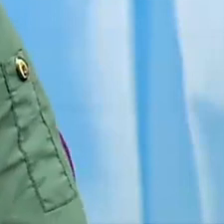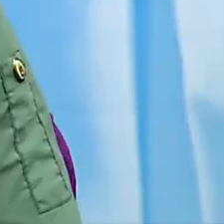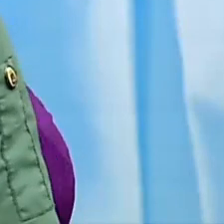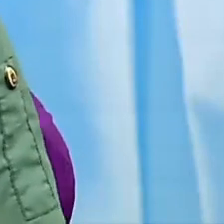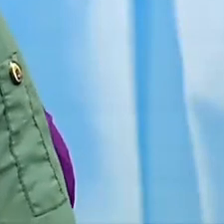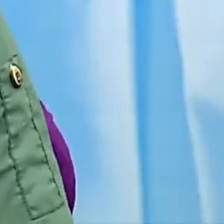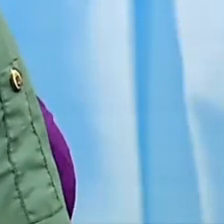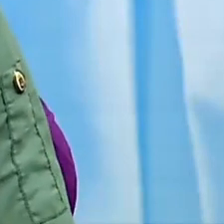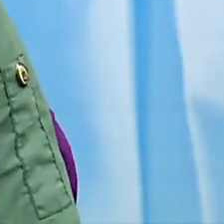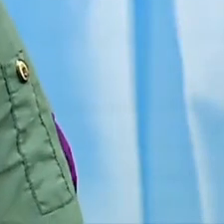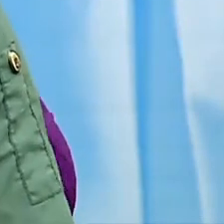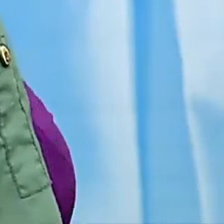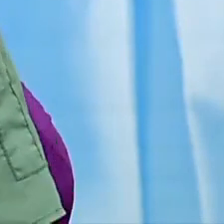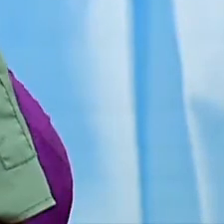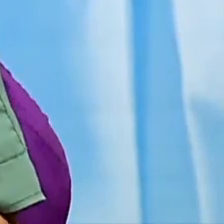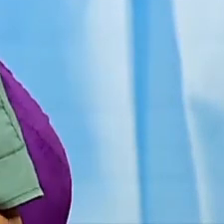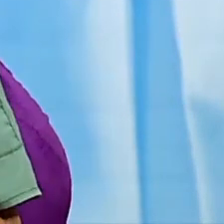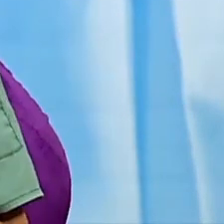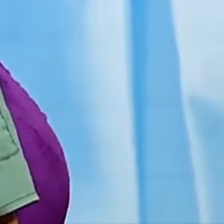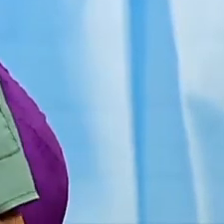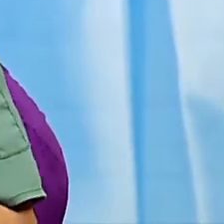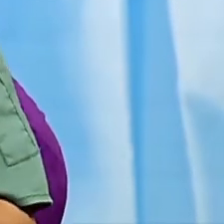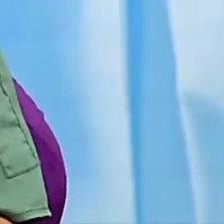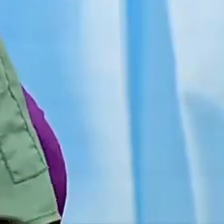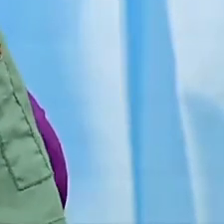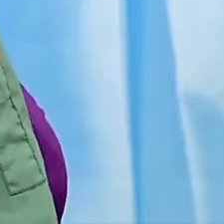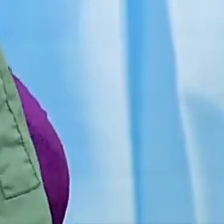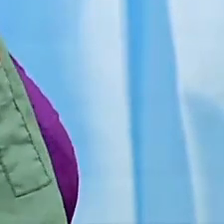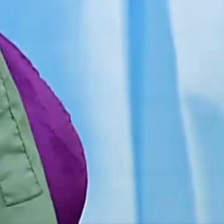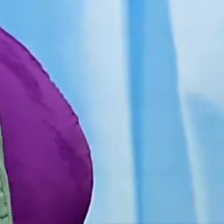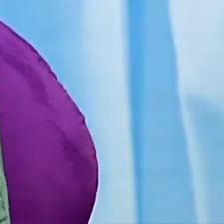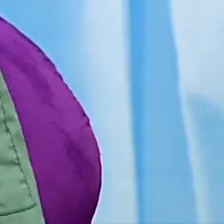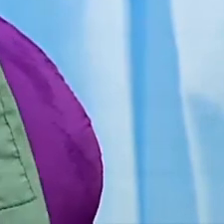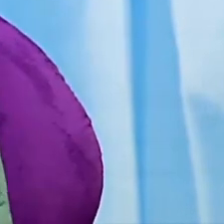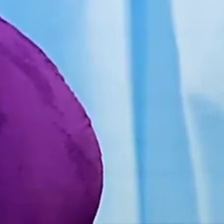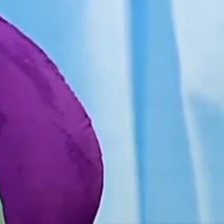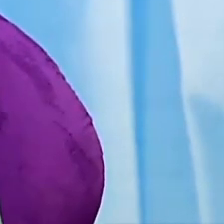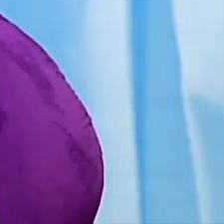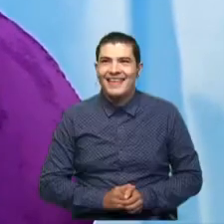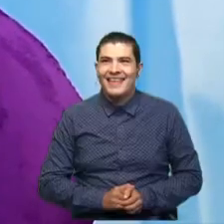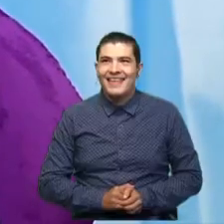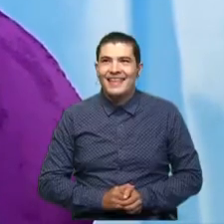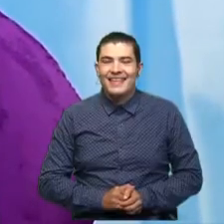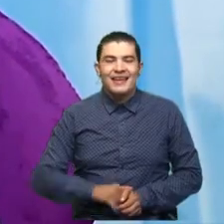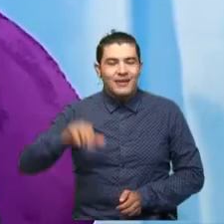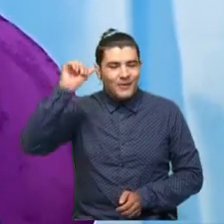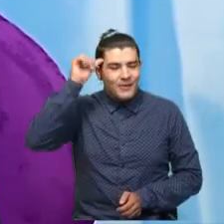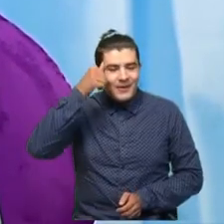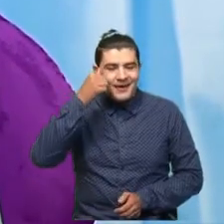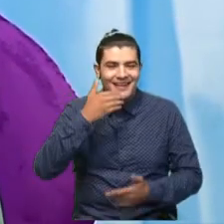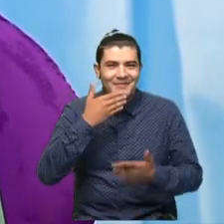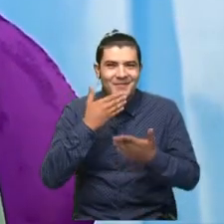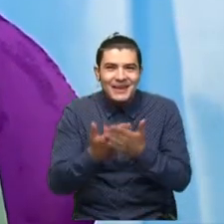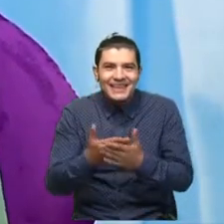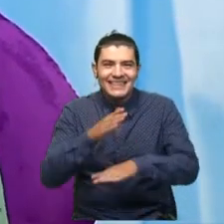Buenas noches, televidentes del Canal TRO, y bienvenidos a un nuevo capítulo de Salud en Casa. Recuerde que estaremos todos los días de lunes a viernes a partir